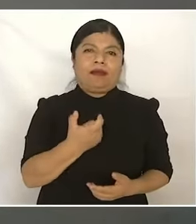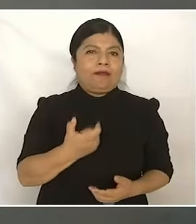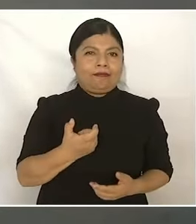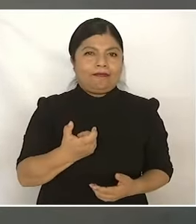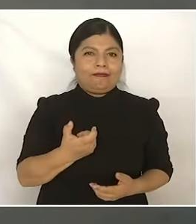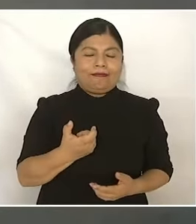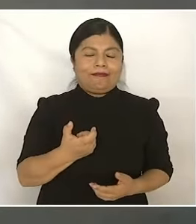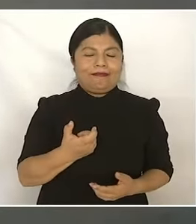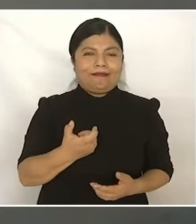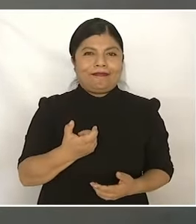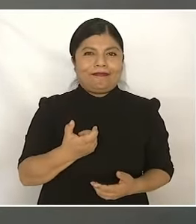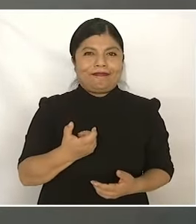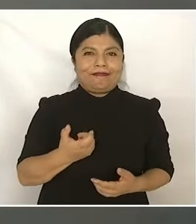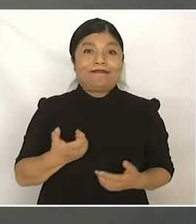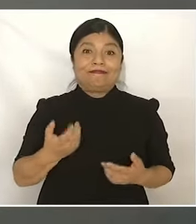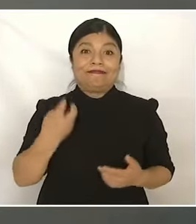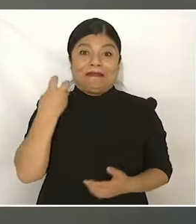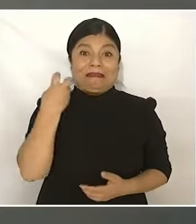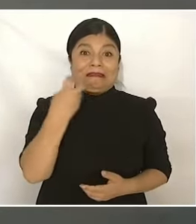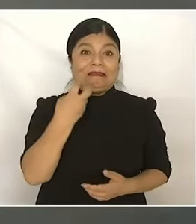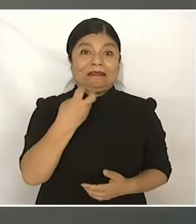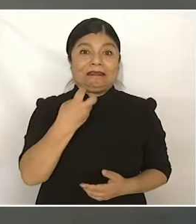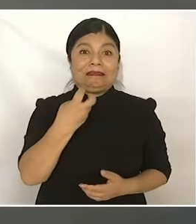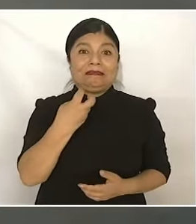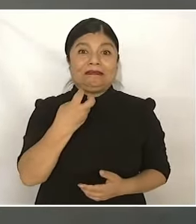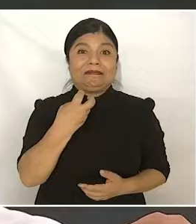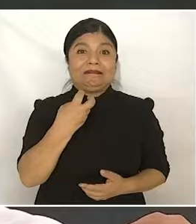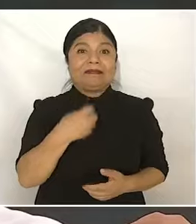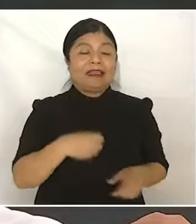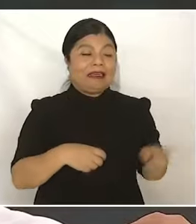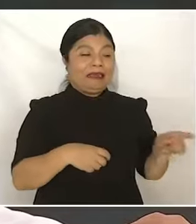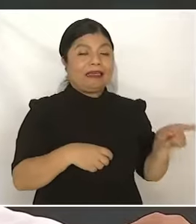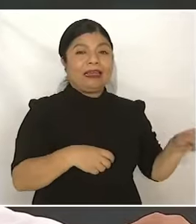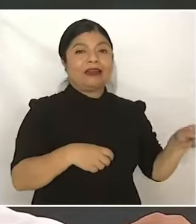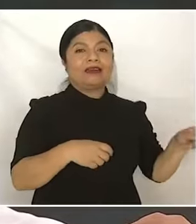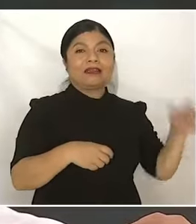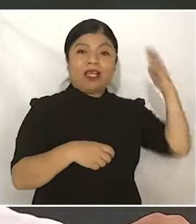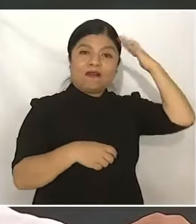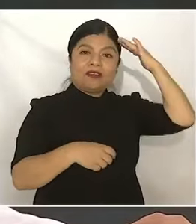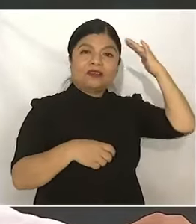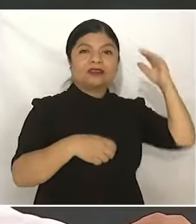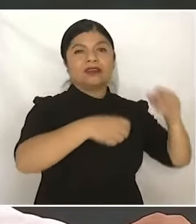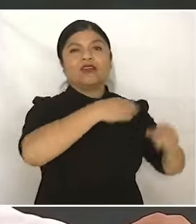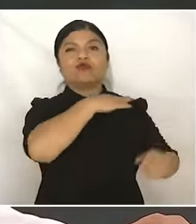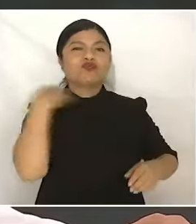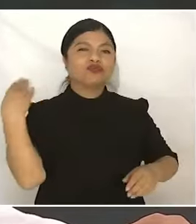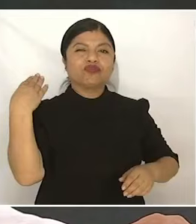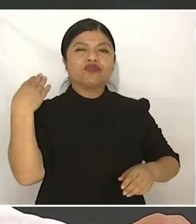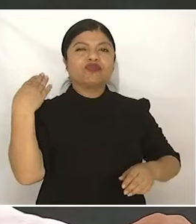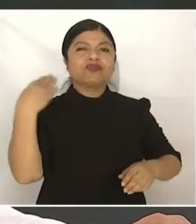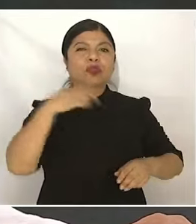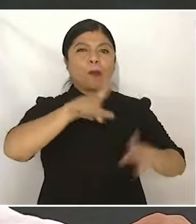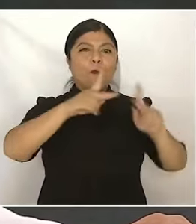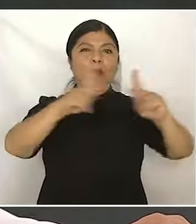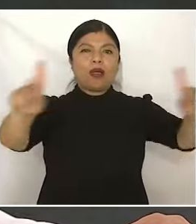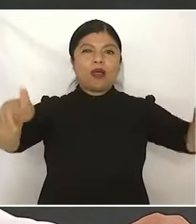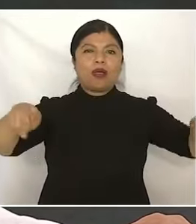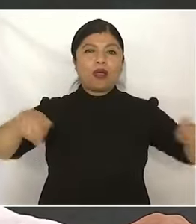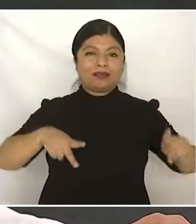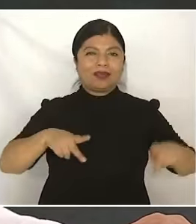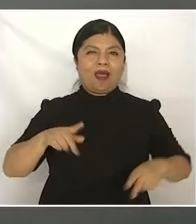Entonces no le perdonaron eso, le cortaron la cabeza y la exhibieron en la plaza principal de